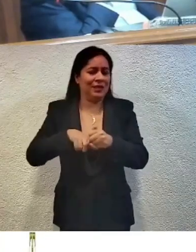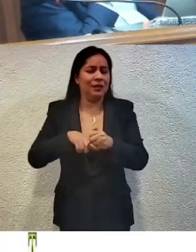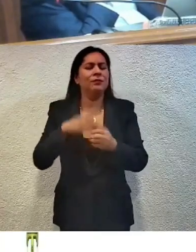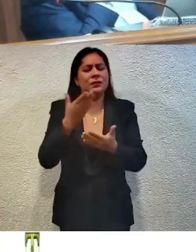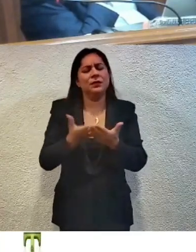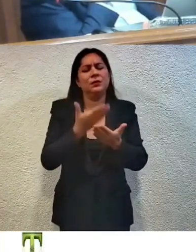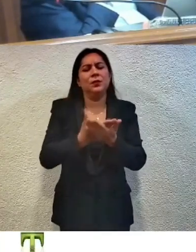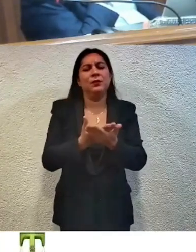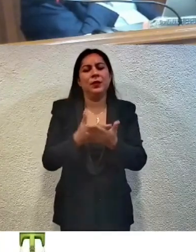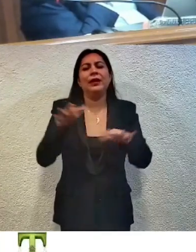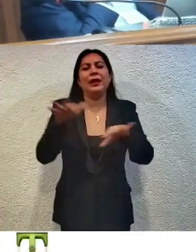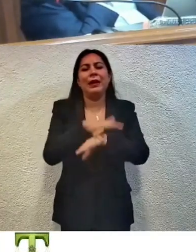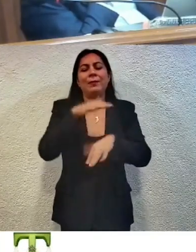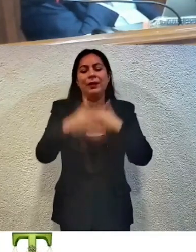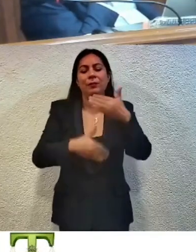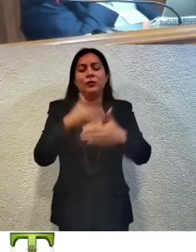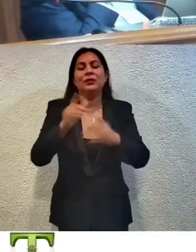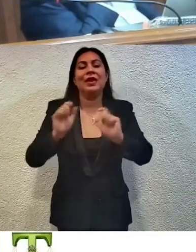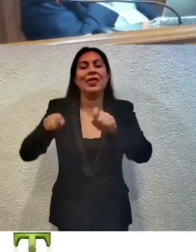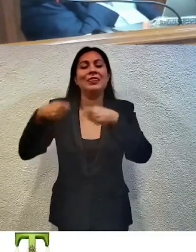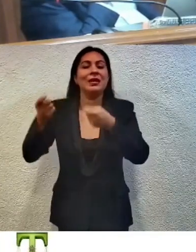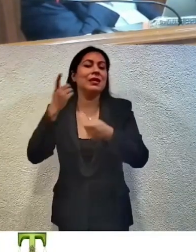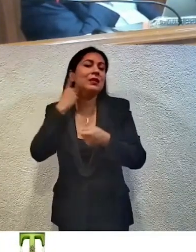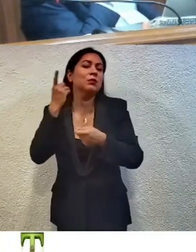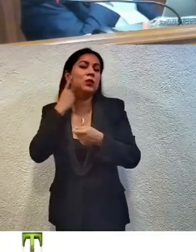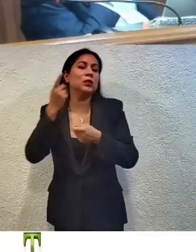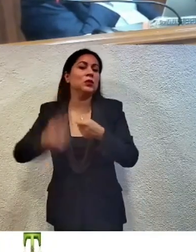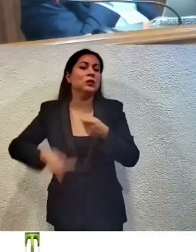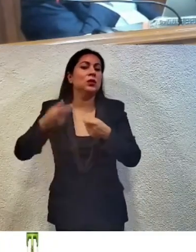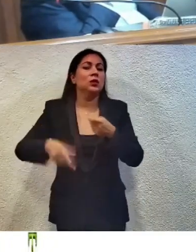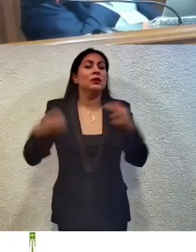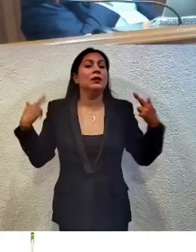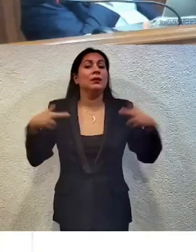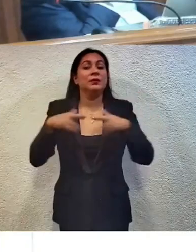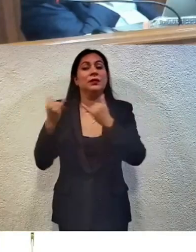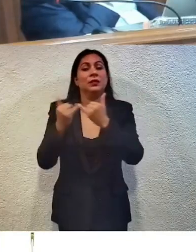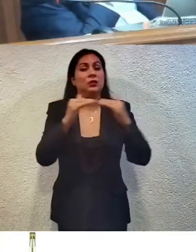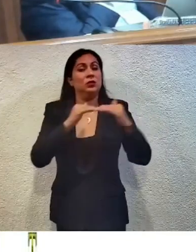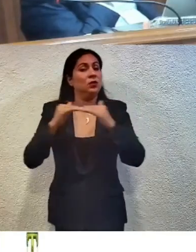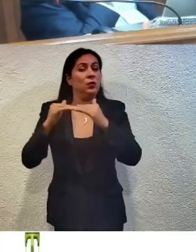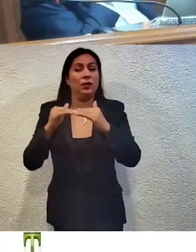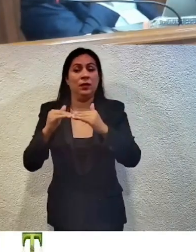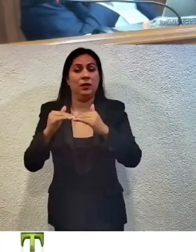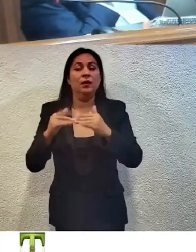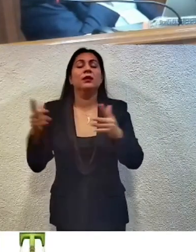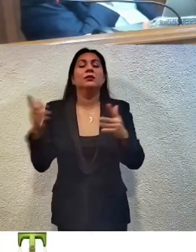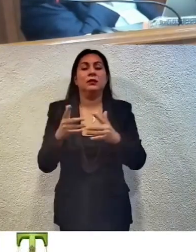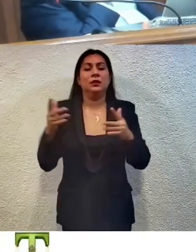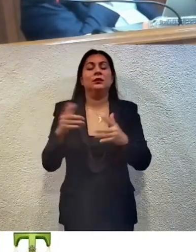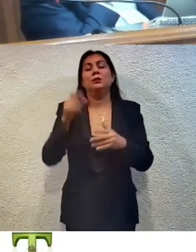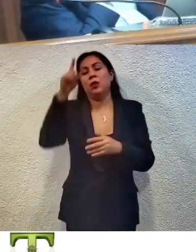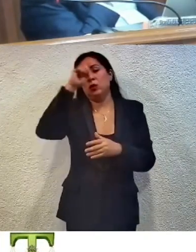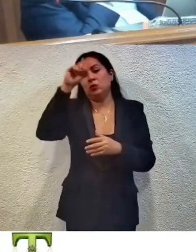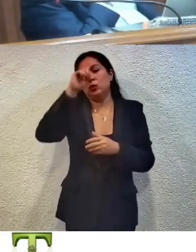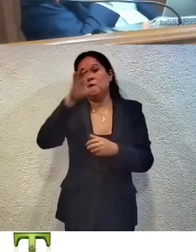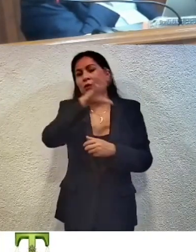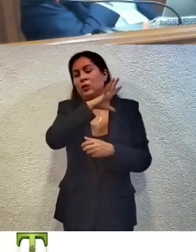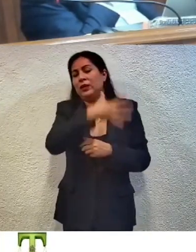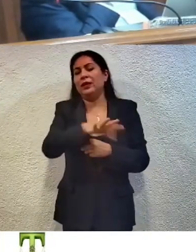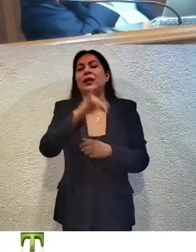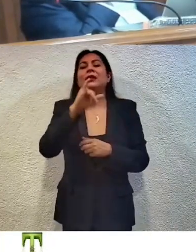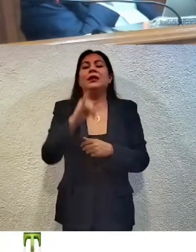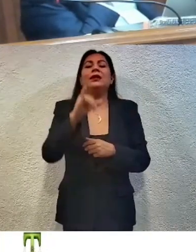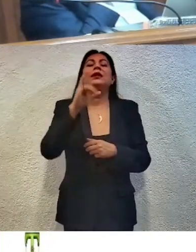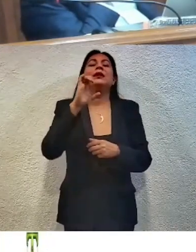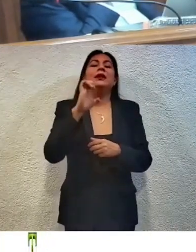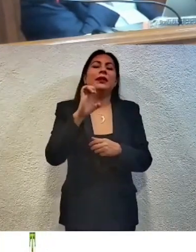propone revocar el procedimiento de asignación de diputaciones locales de representación proporcional realizado por el Consejo General del Instituto